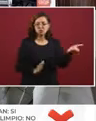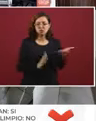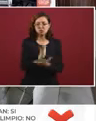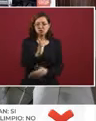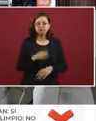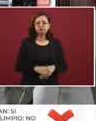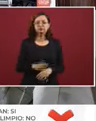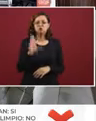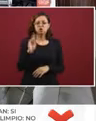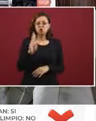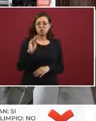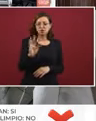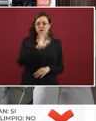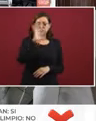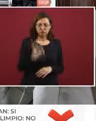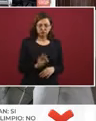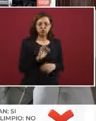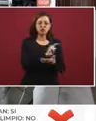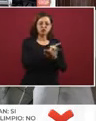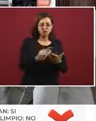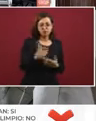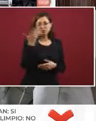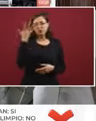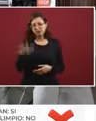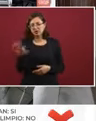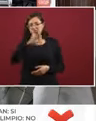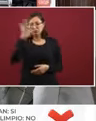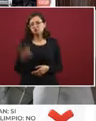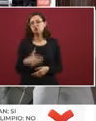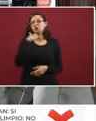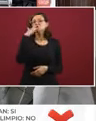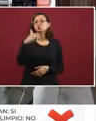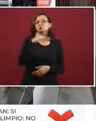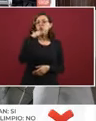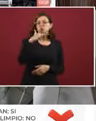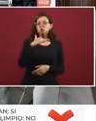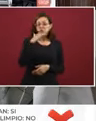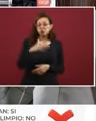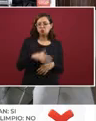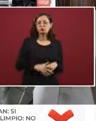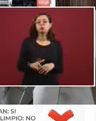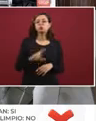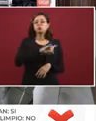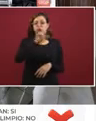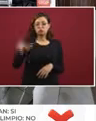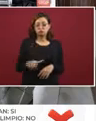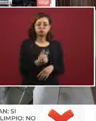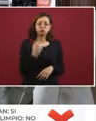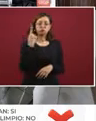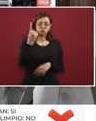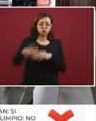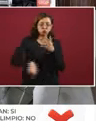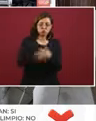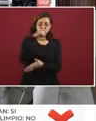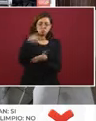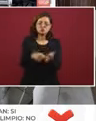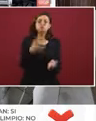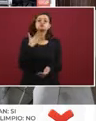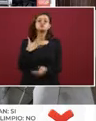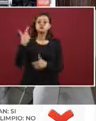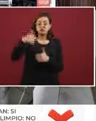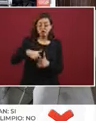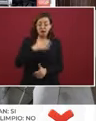El 90% está limpio, el 10% está sucio. Luego tomamos como ejemplo una gasolinera que estuviera